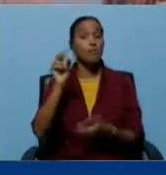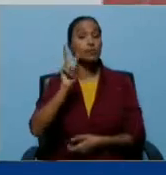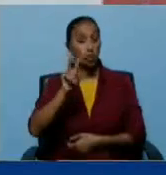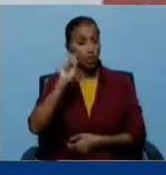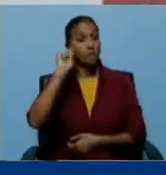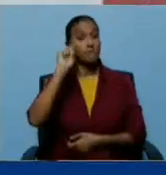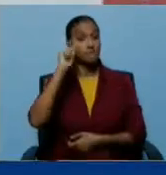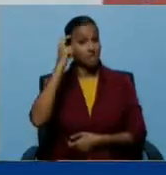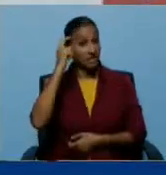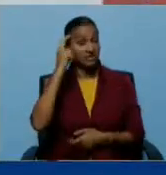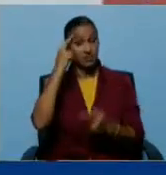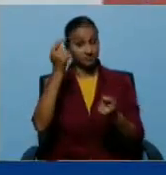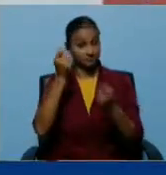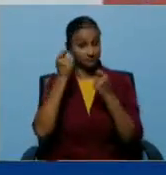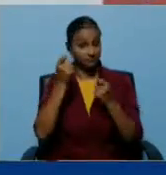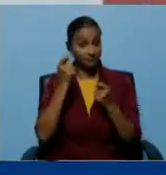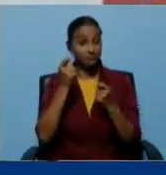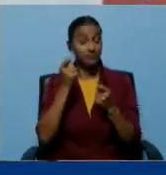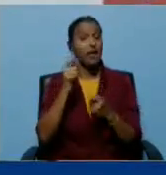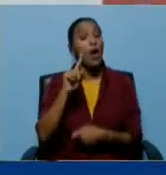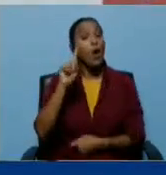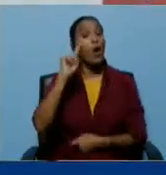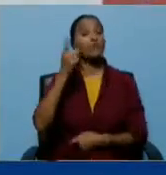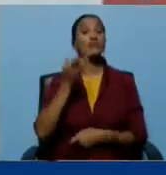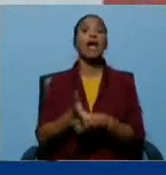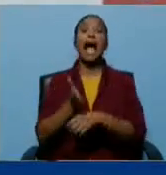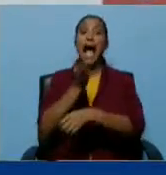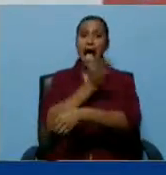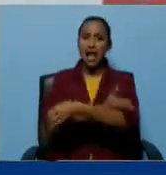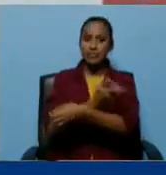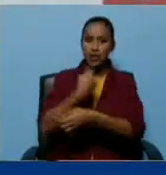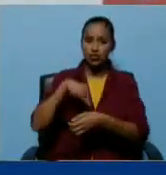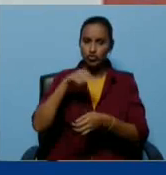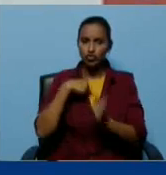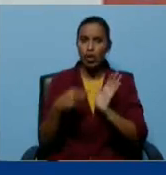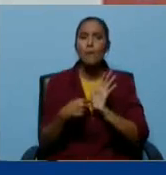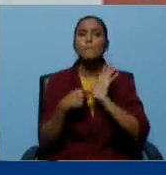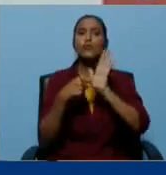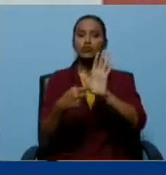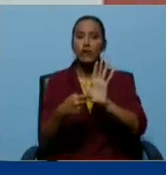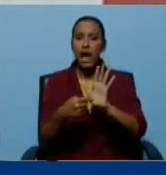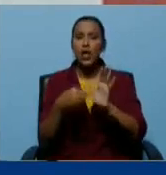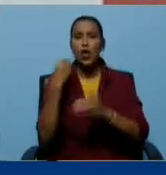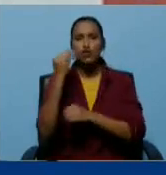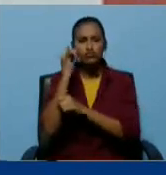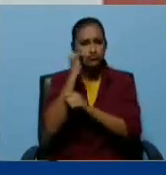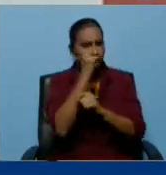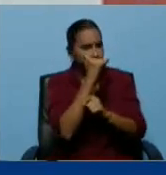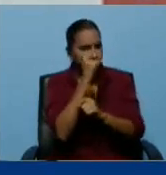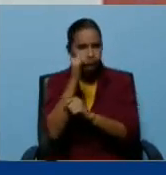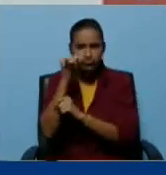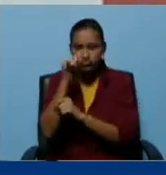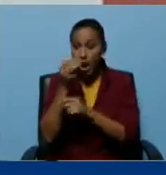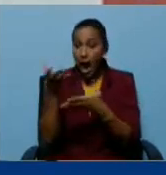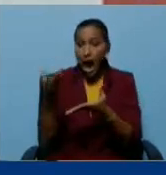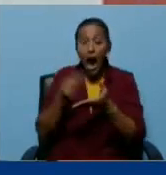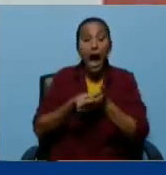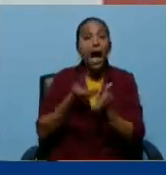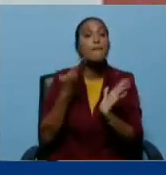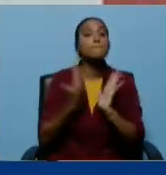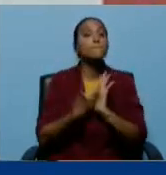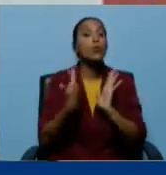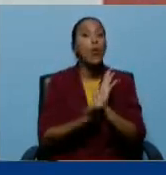Un día antes nosotros mostramos las grabaciones que cayeron en nuestras manos. Siempre caen en nuestras manos las pruebas